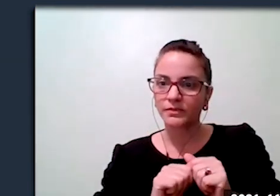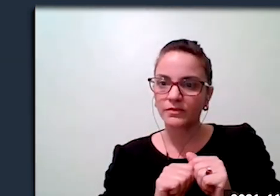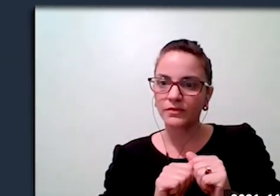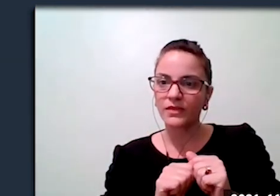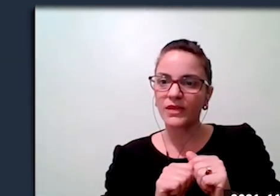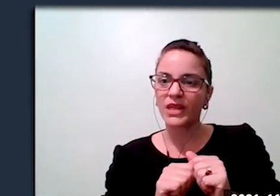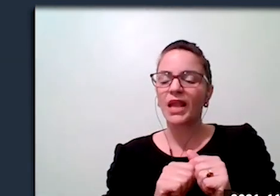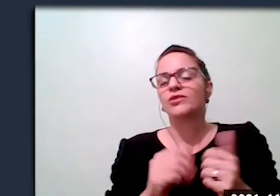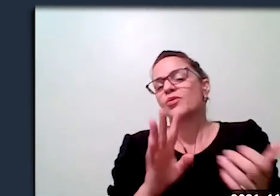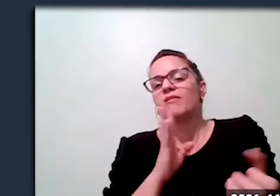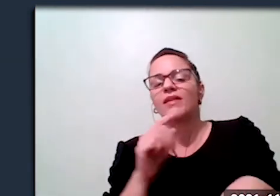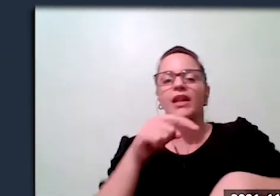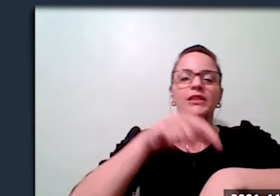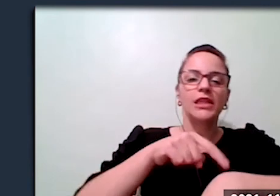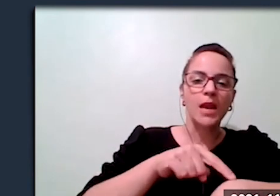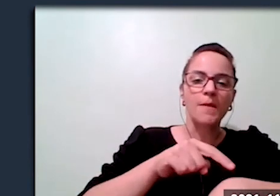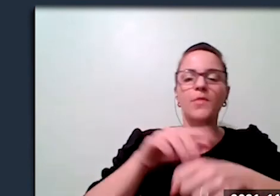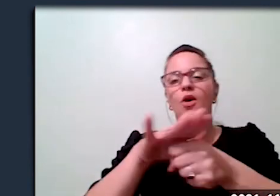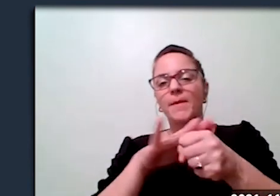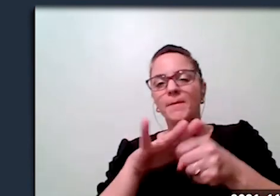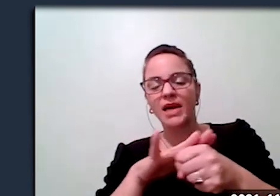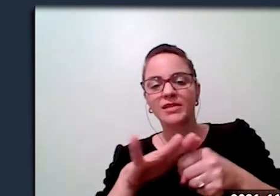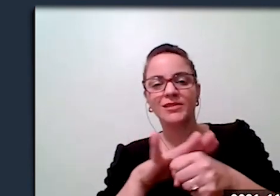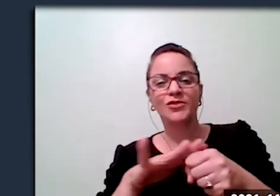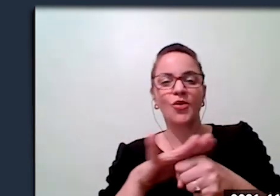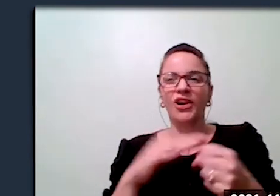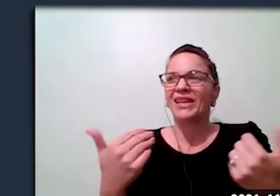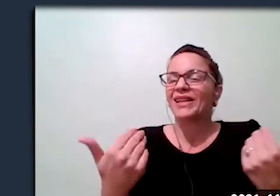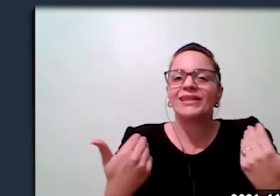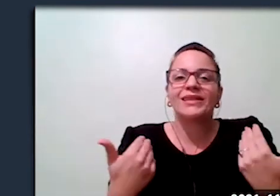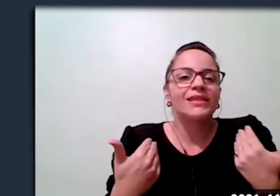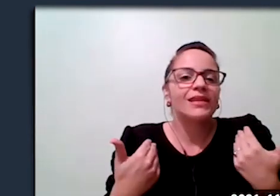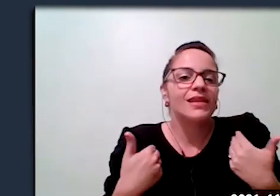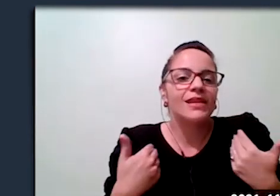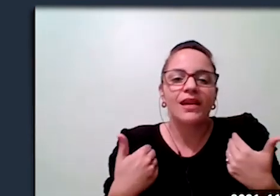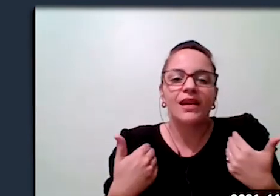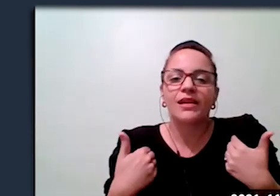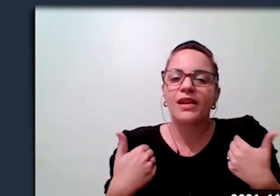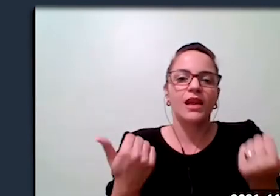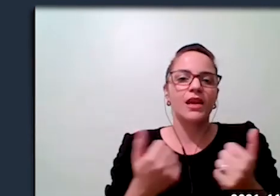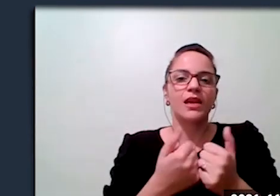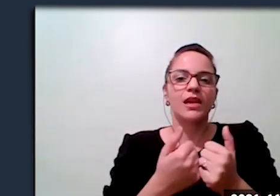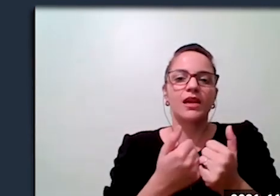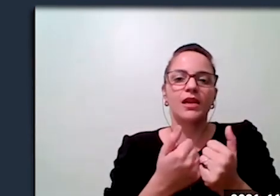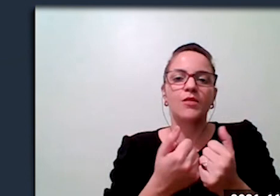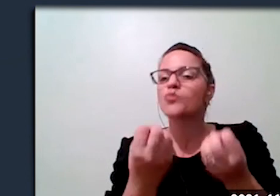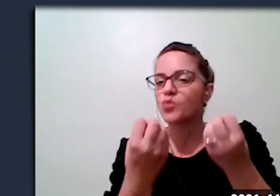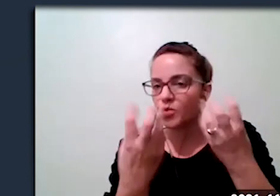y espacio combinados y vital en un proceso fundacional de larga